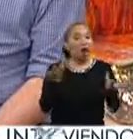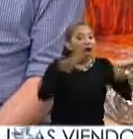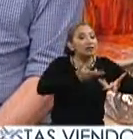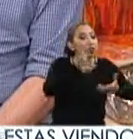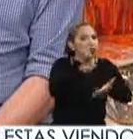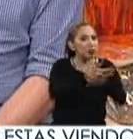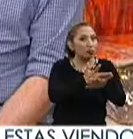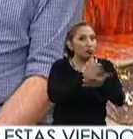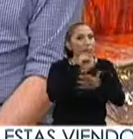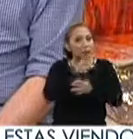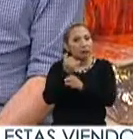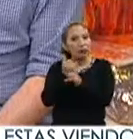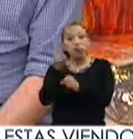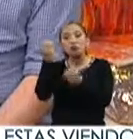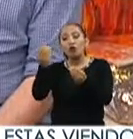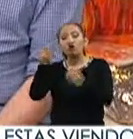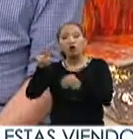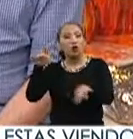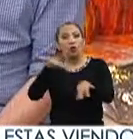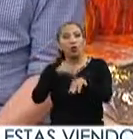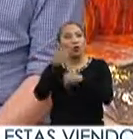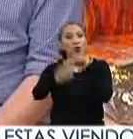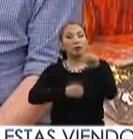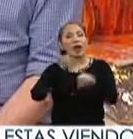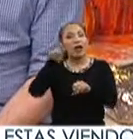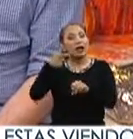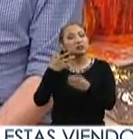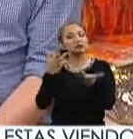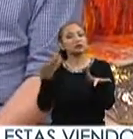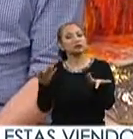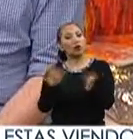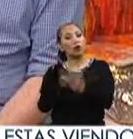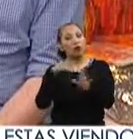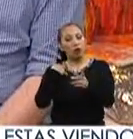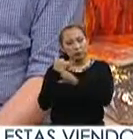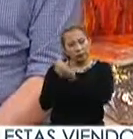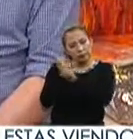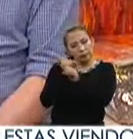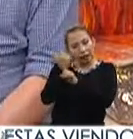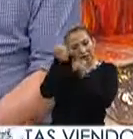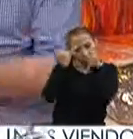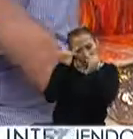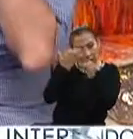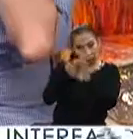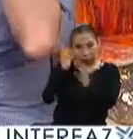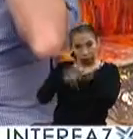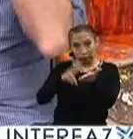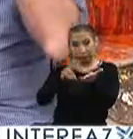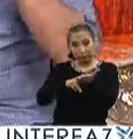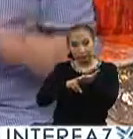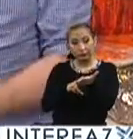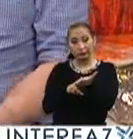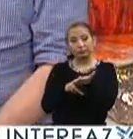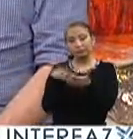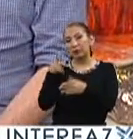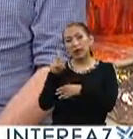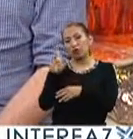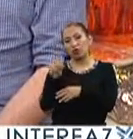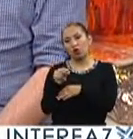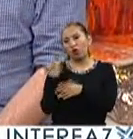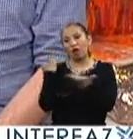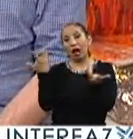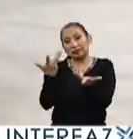ejecución. O sea, muchos de ellos ya no tocan la obra. Es un proceso de investigación, de ideas, obviamente, muy válido, pero no